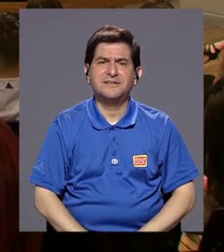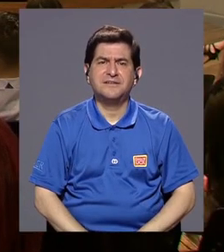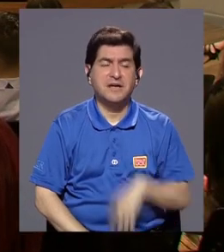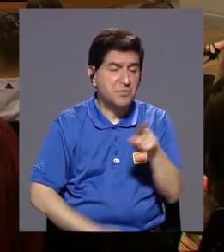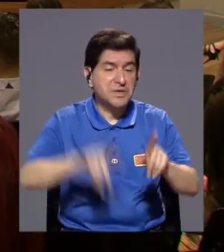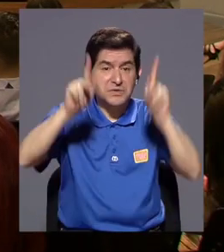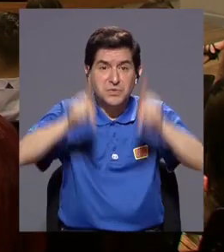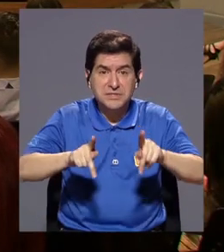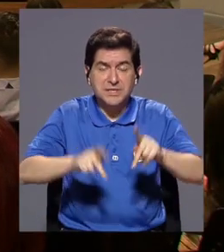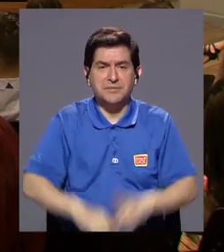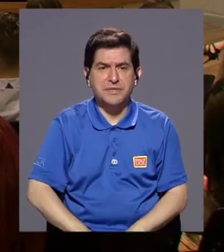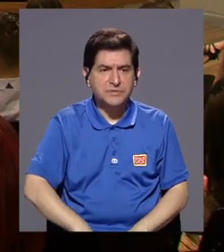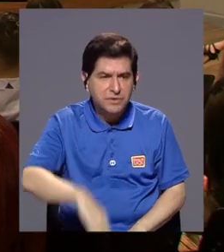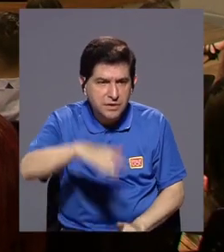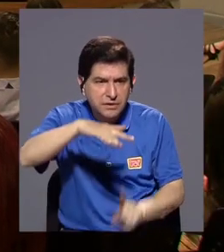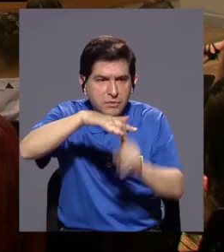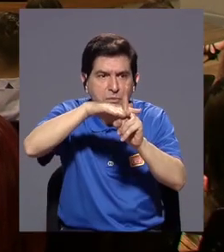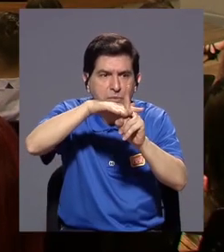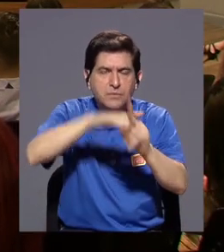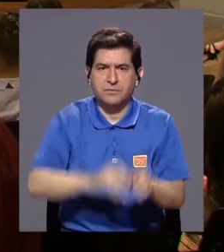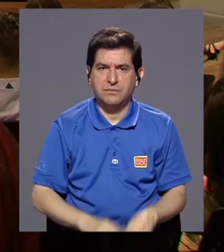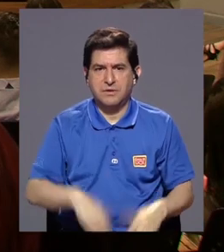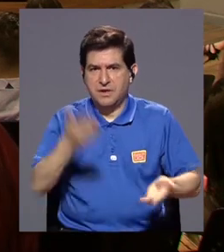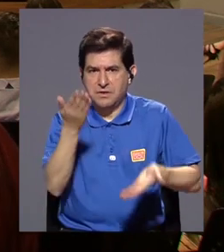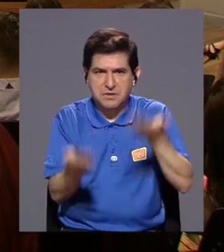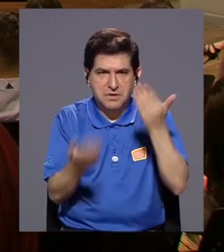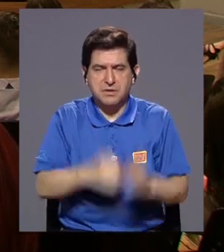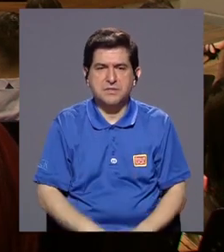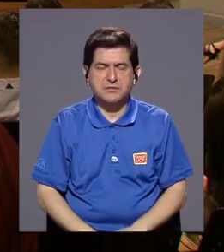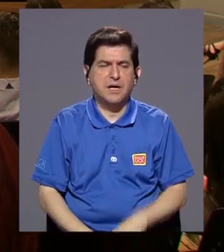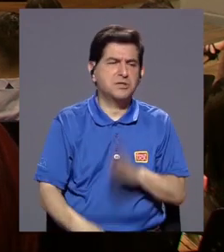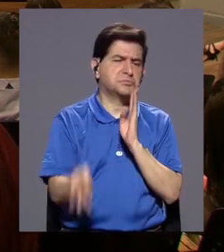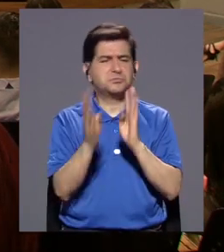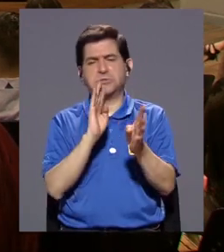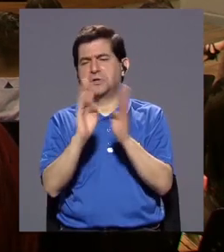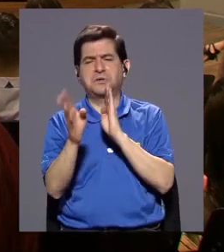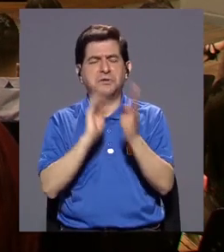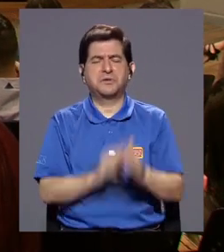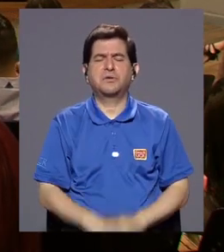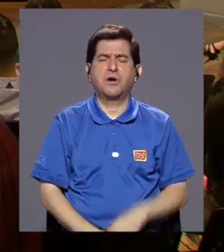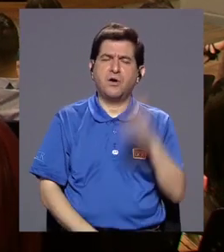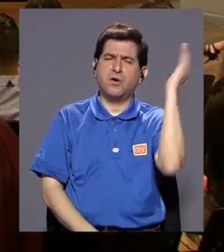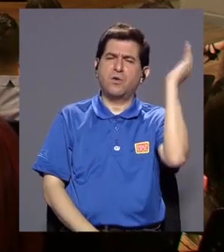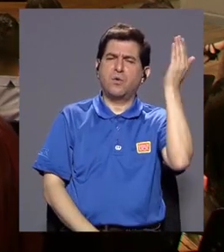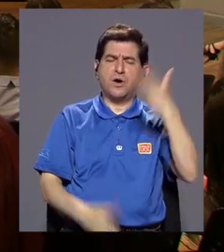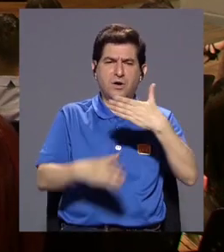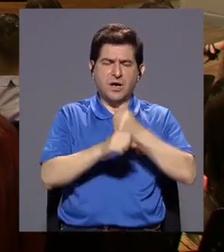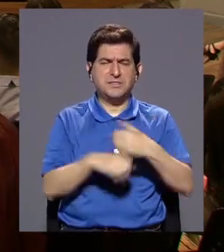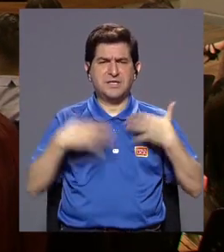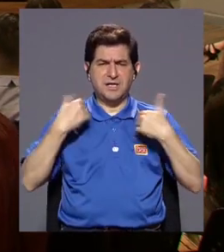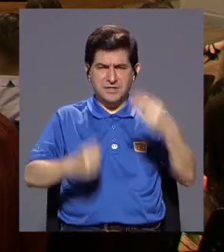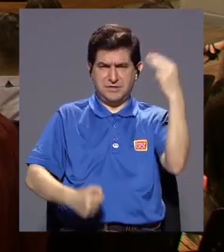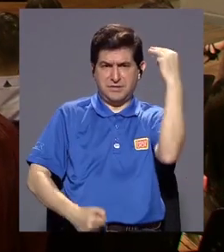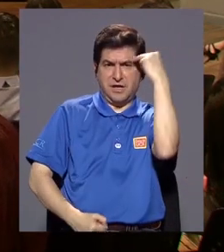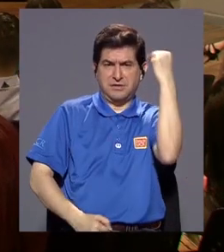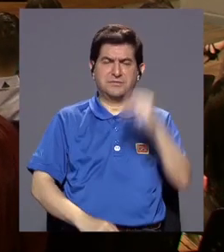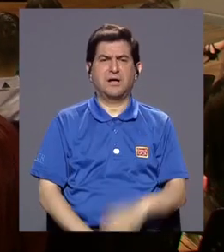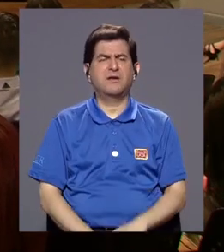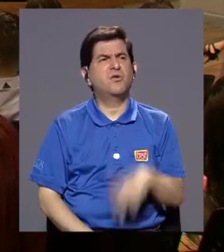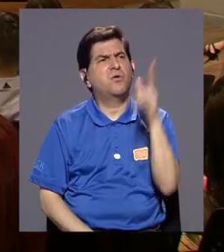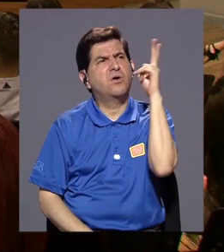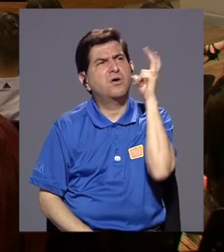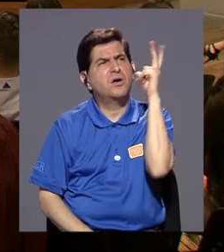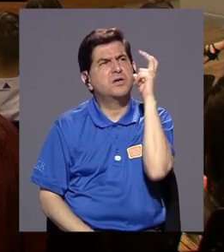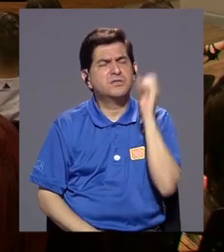acá a los conversatorios, a las conferencias que se hacen sobre salud mental, escuchan hablar a los